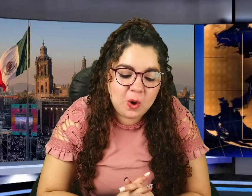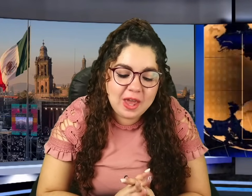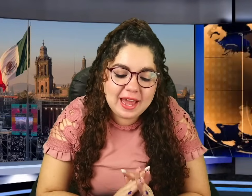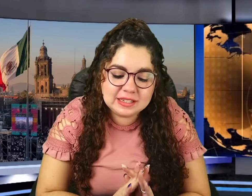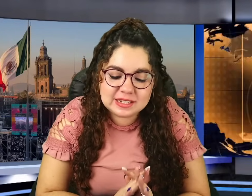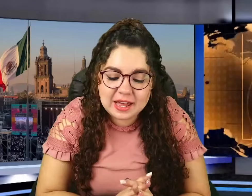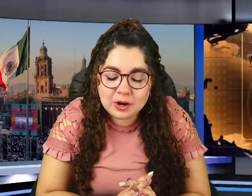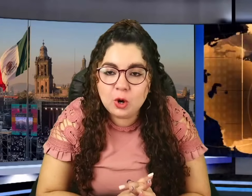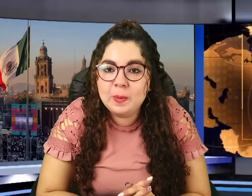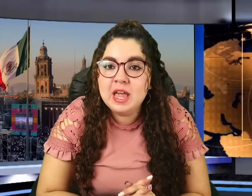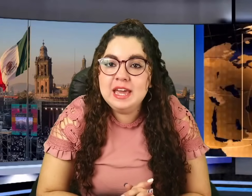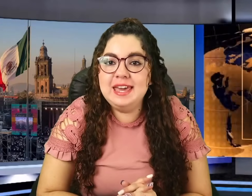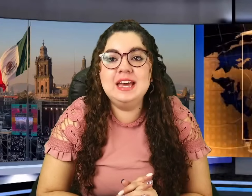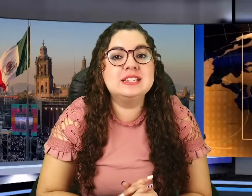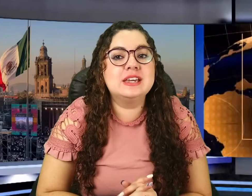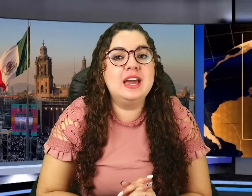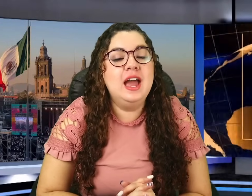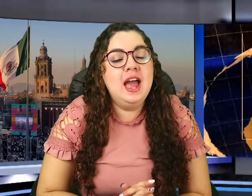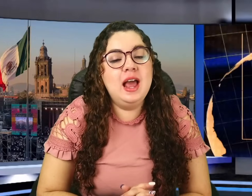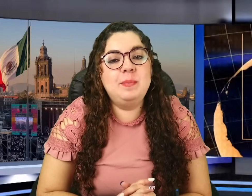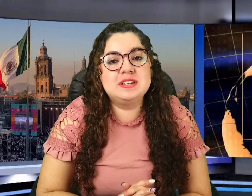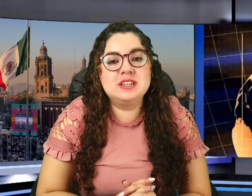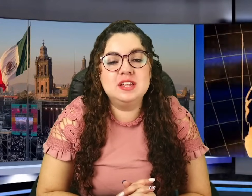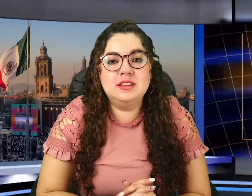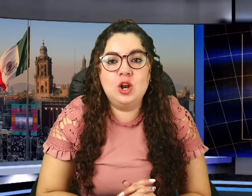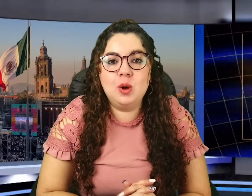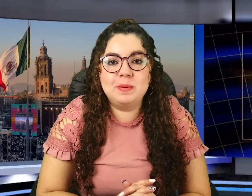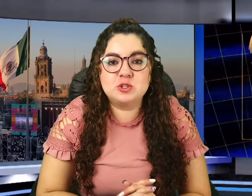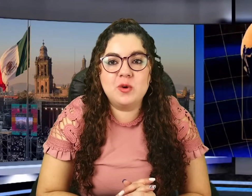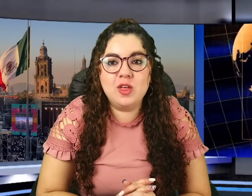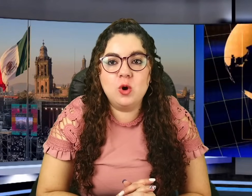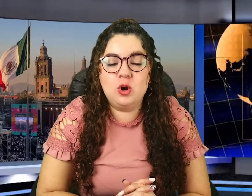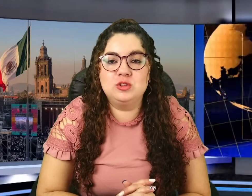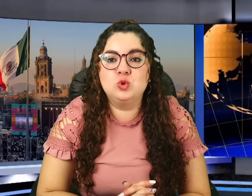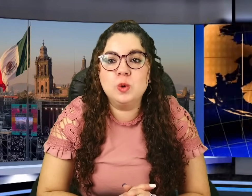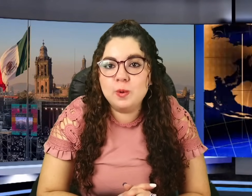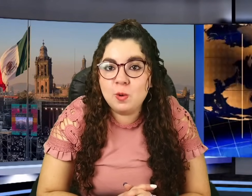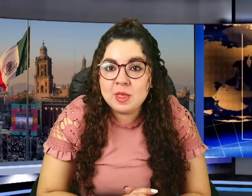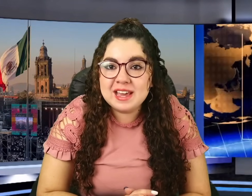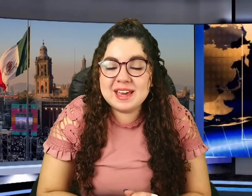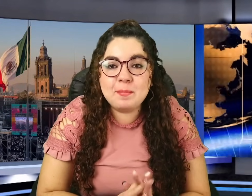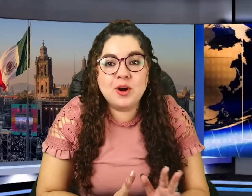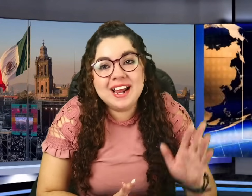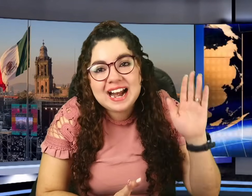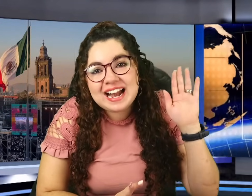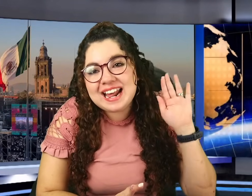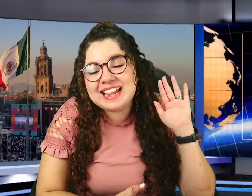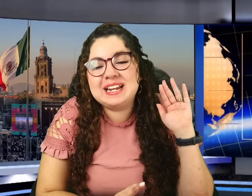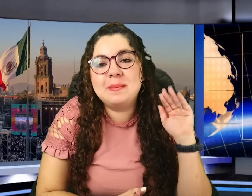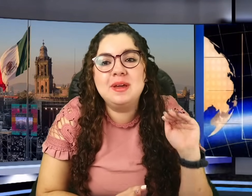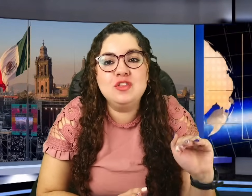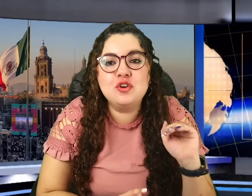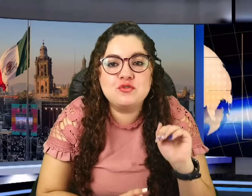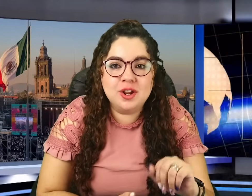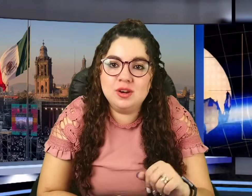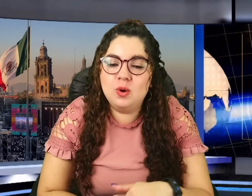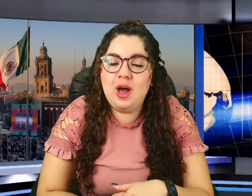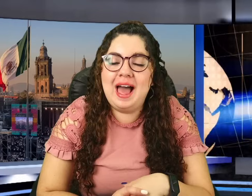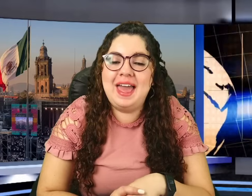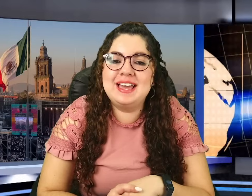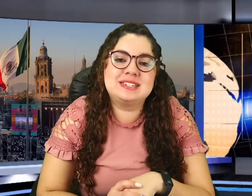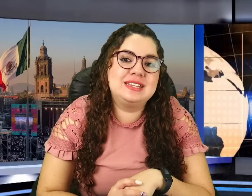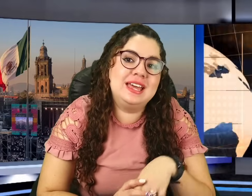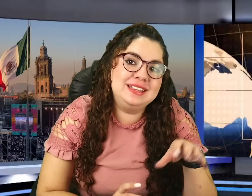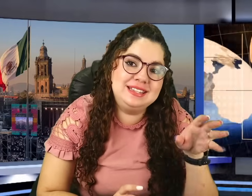prendió el cerro. Y es que el presidente López Obrador tuvo que ponerle tremendo freno